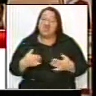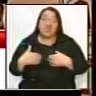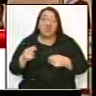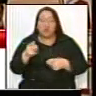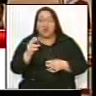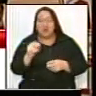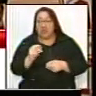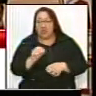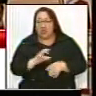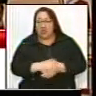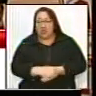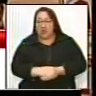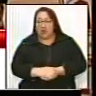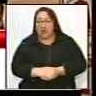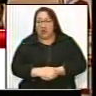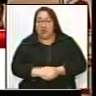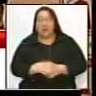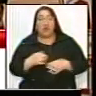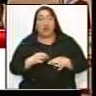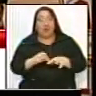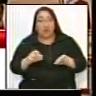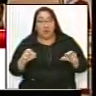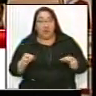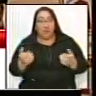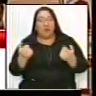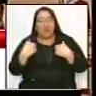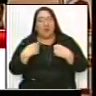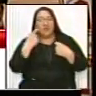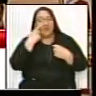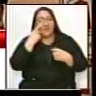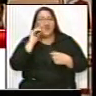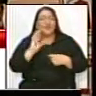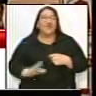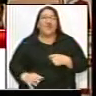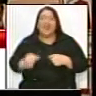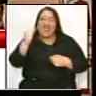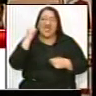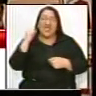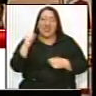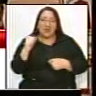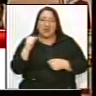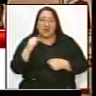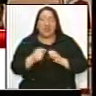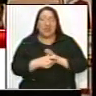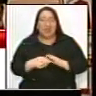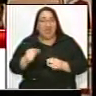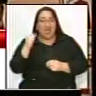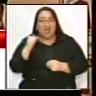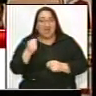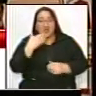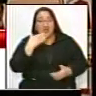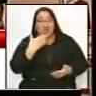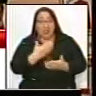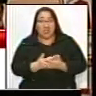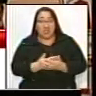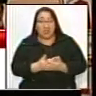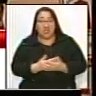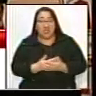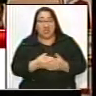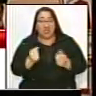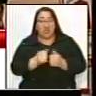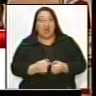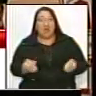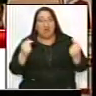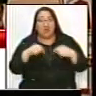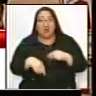dice, doctora. El pueblo tiene que conocer sus derechos, y los derechos, gracias a la presencia de